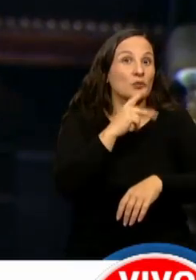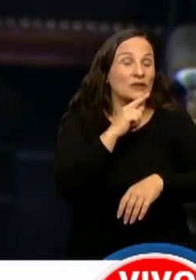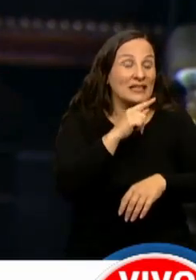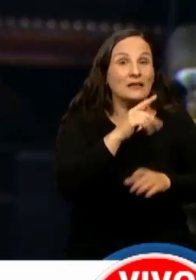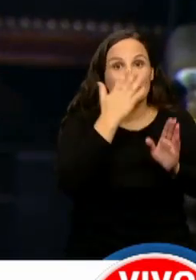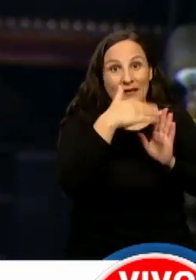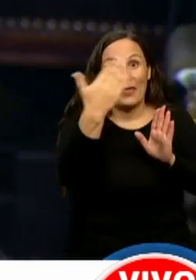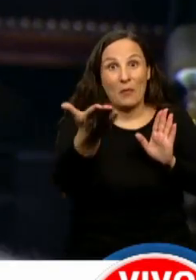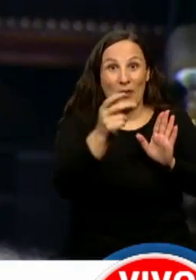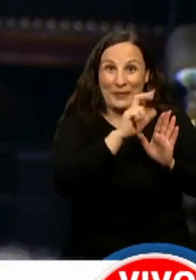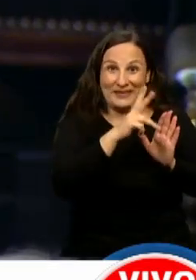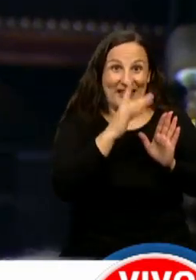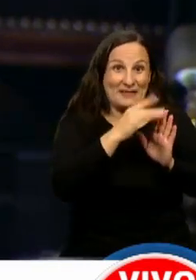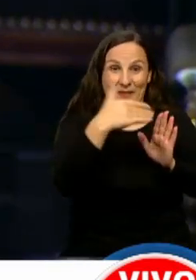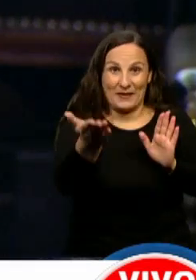de diciembre.